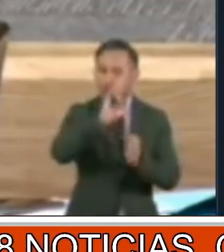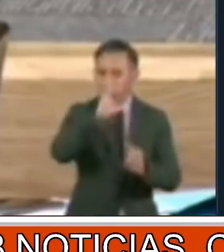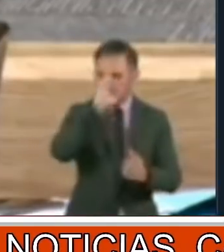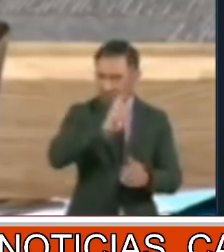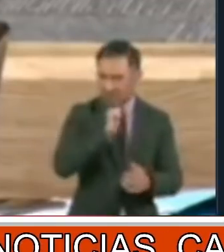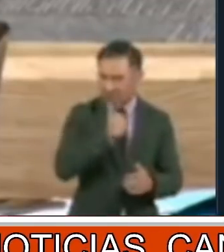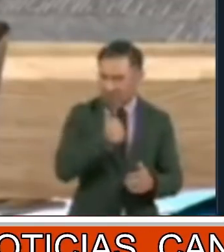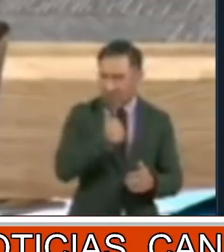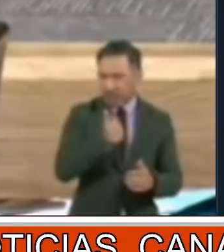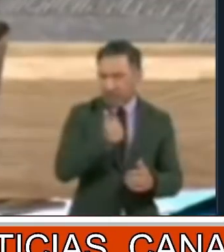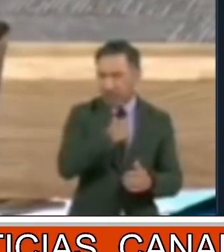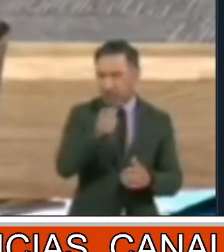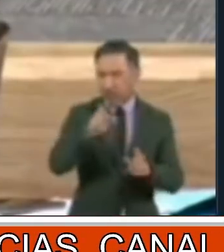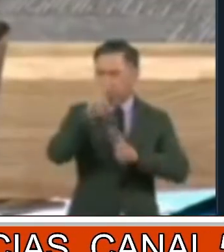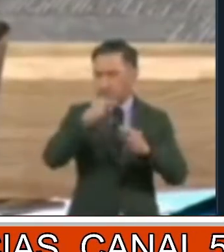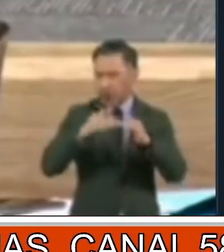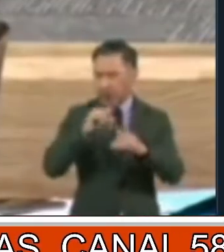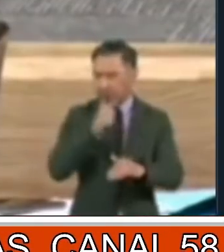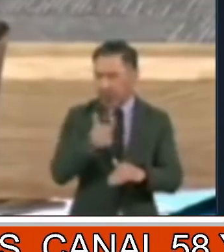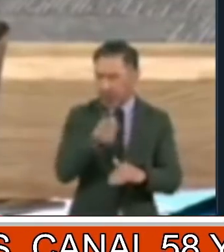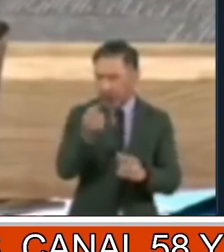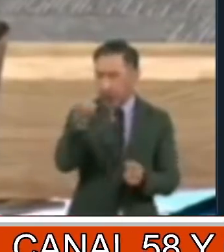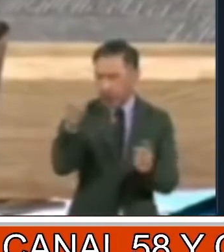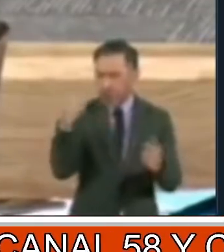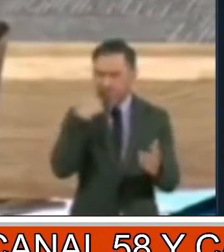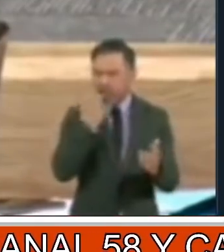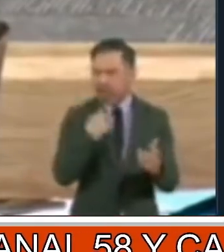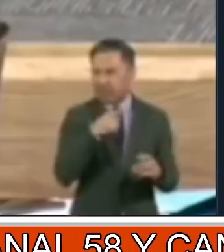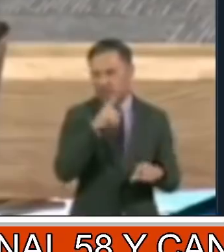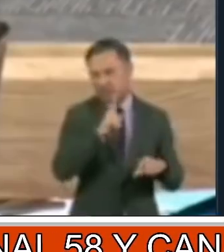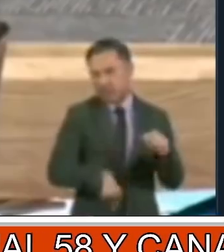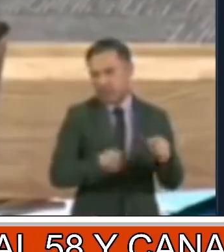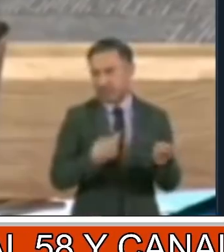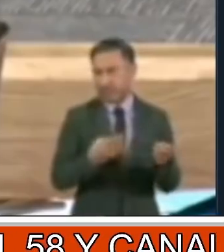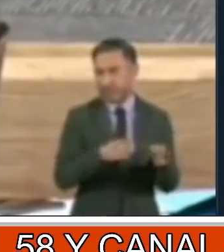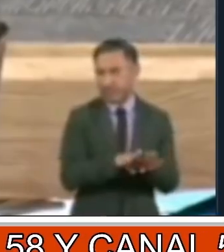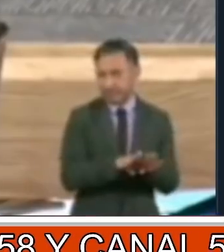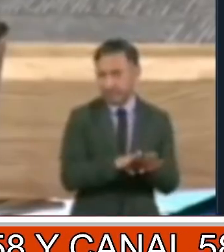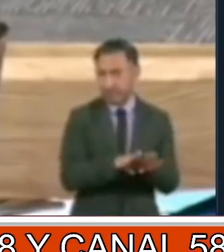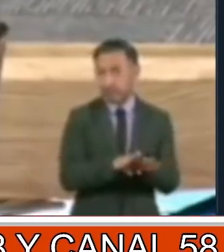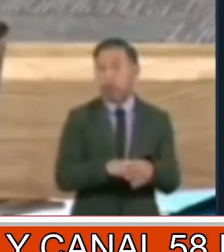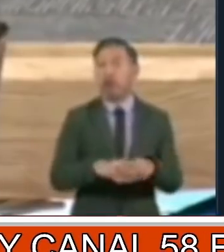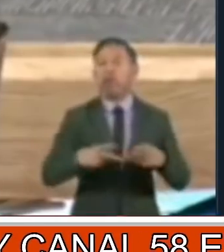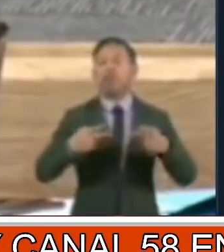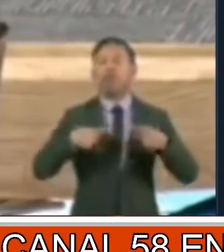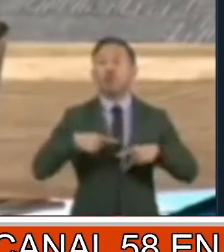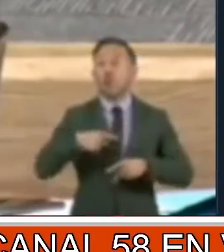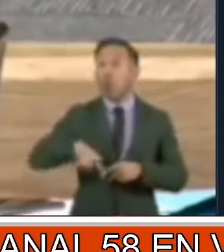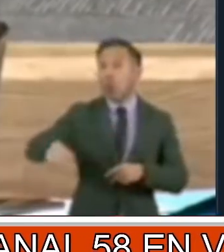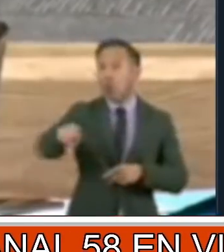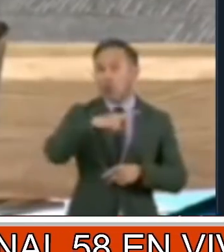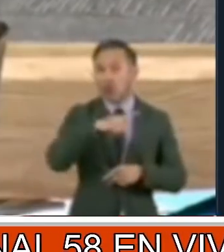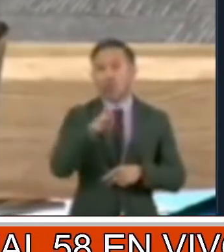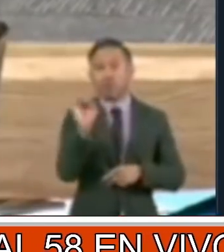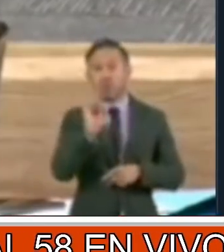Porque independientemente de que como personas estemos de acuerdo o no con